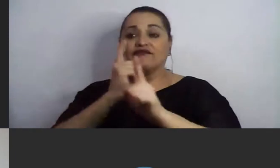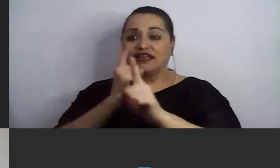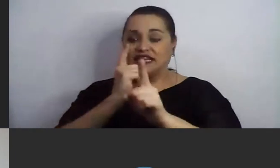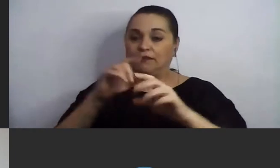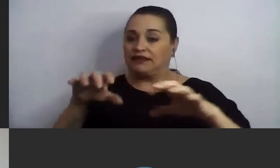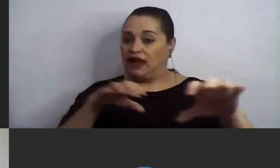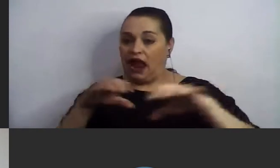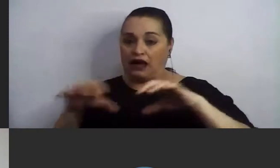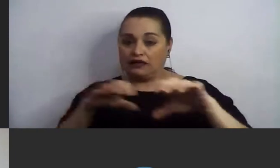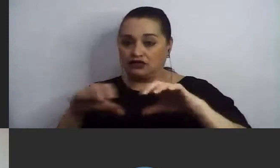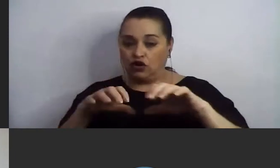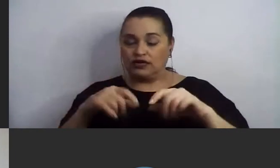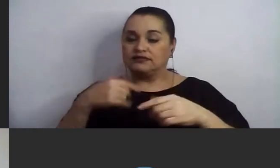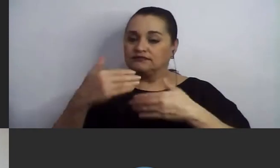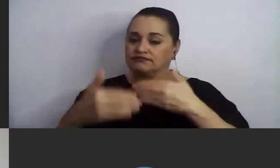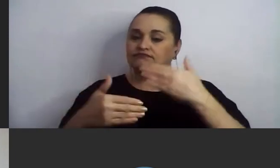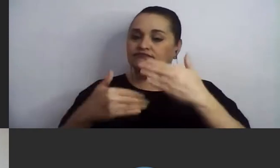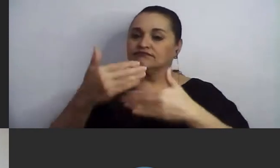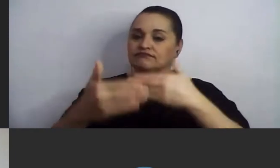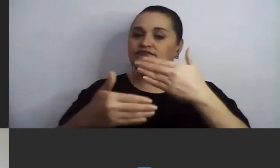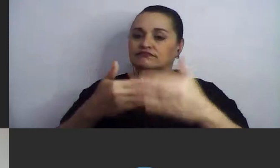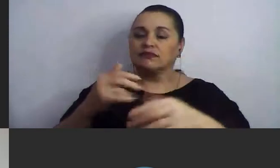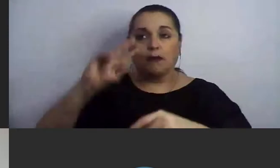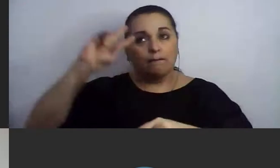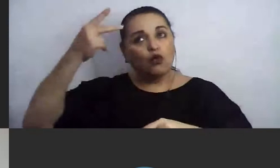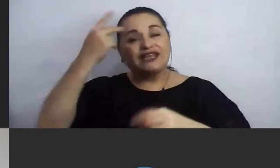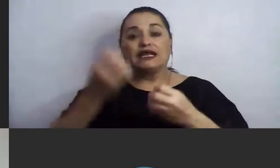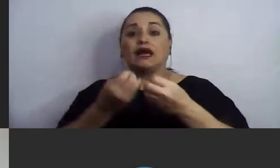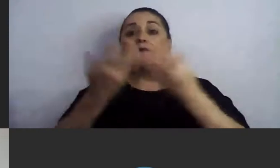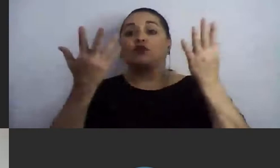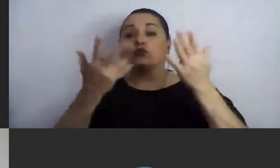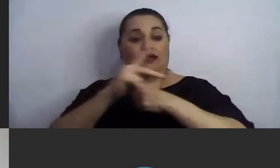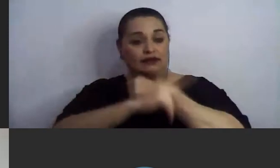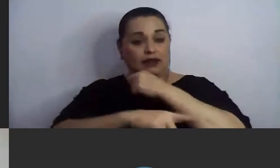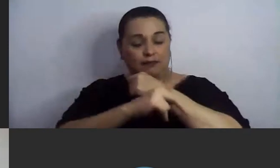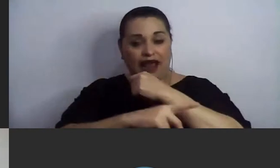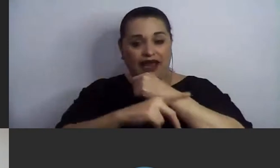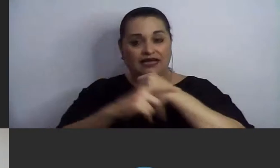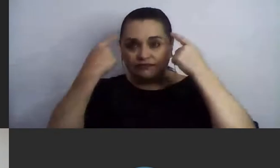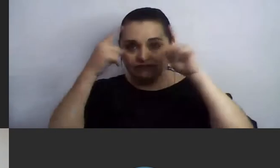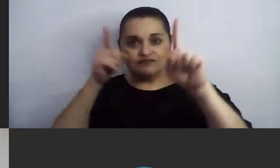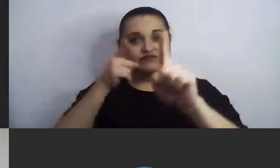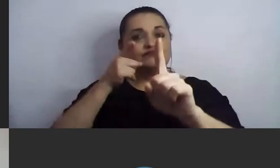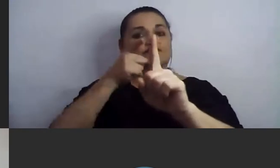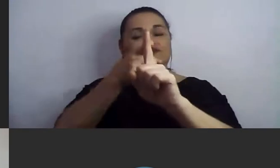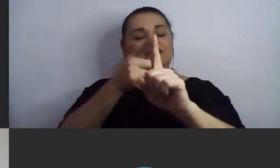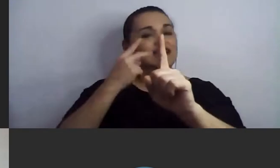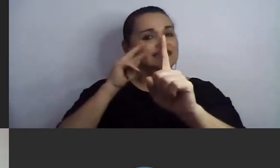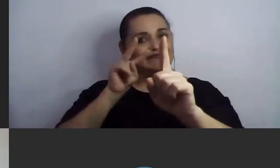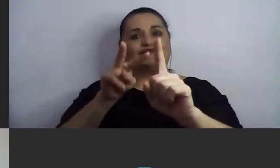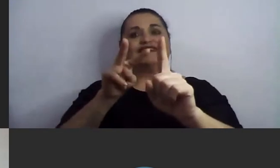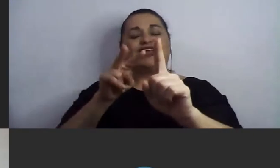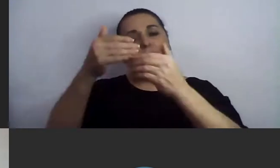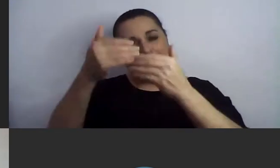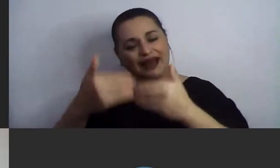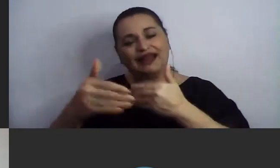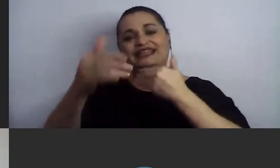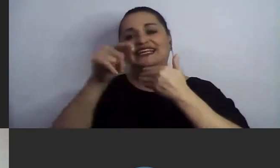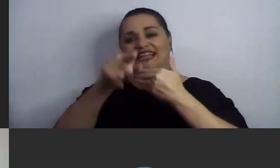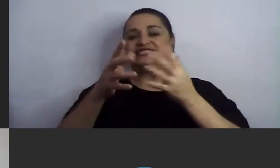acciones se vayan a tomar, la política pública de nuestro país, pues vaya a tener un note a partir de esa atención